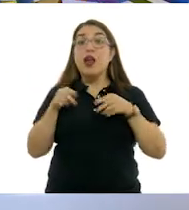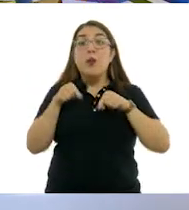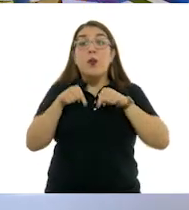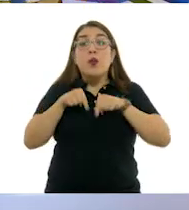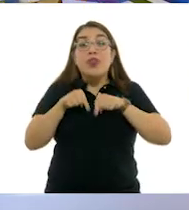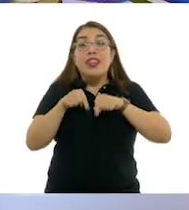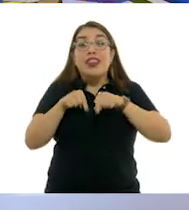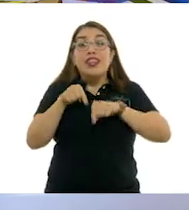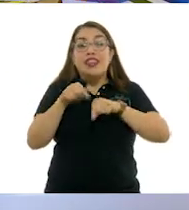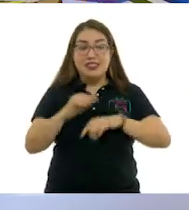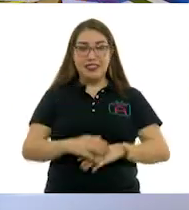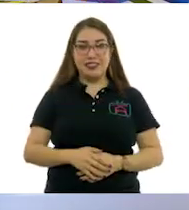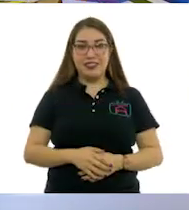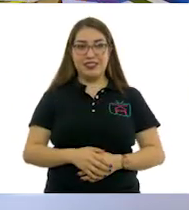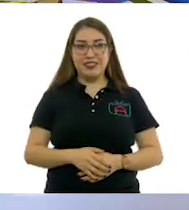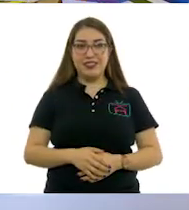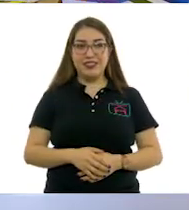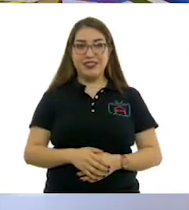de puntitas. De puntitas.